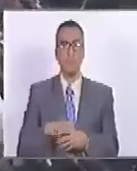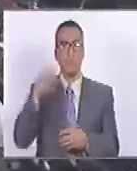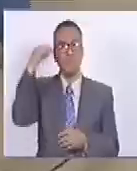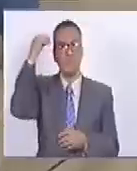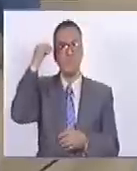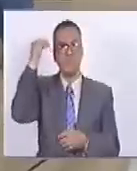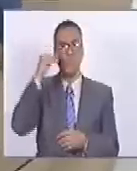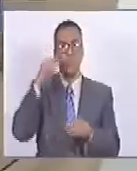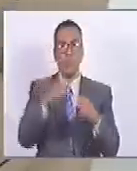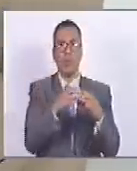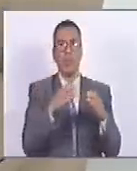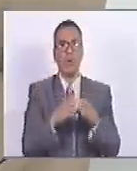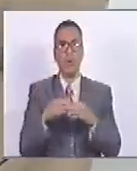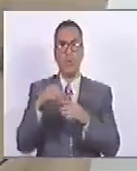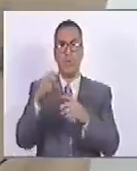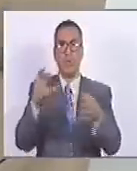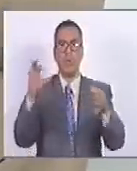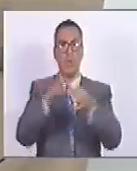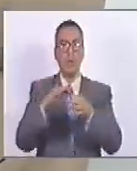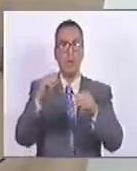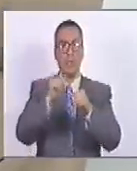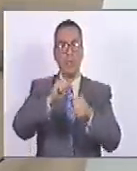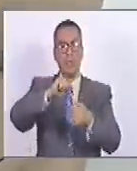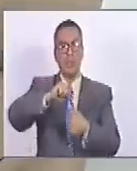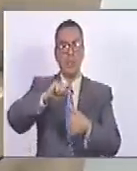Considerando que la Organización de los Estados Americanos, por Dios,